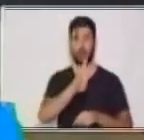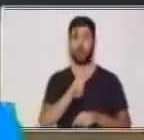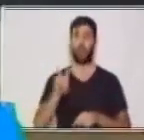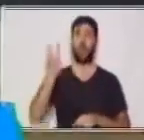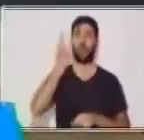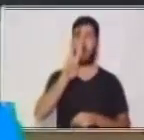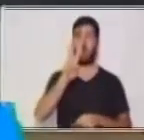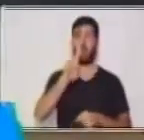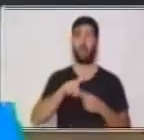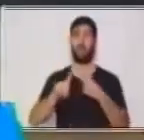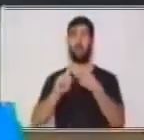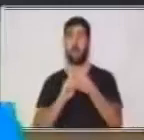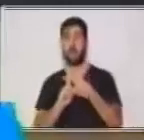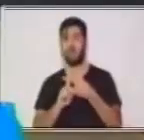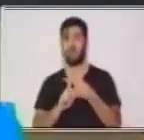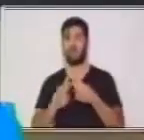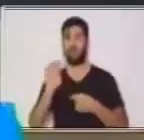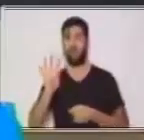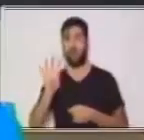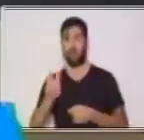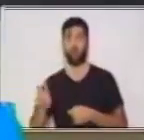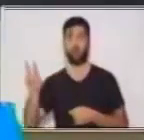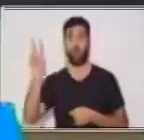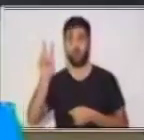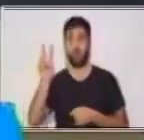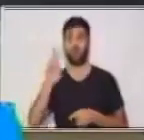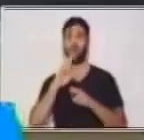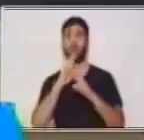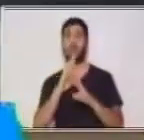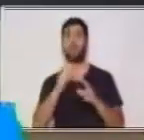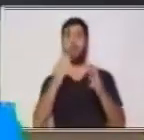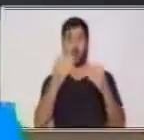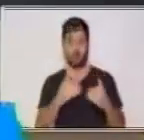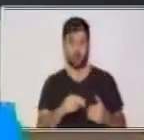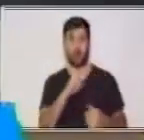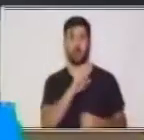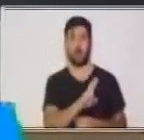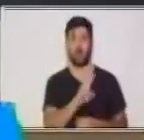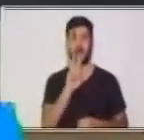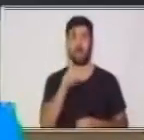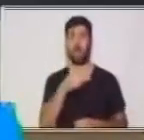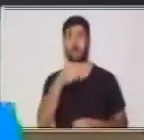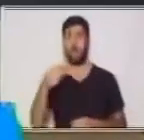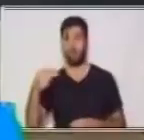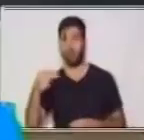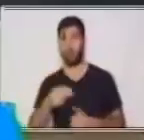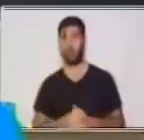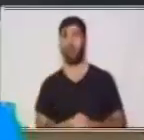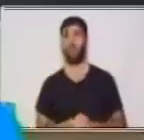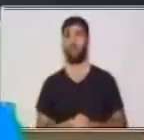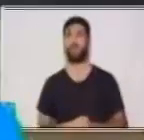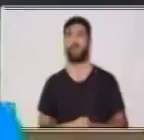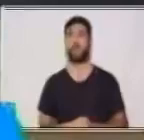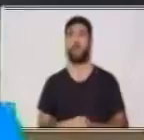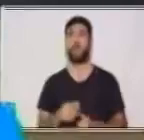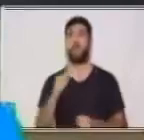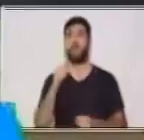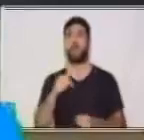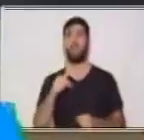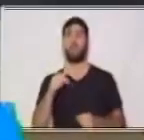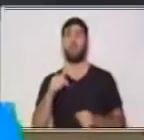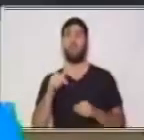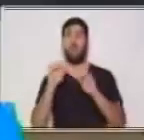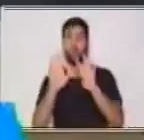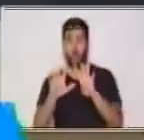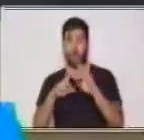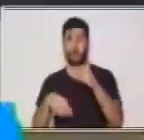cuadrado más 4 al cuadrado. R va a ser igual a la raíz cuadrada de 3 al cuadrado es 9 y 4 al cuadrado